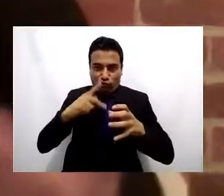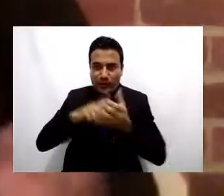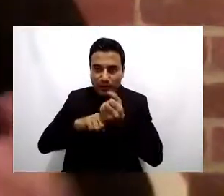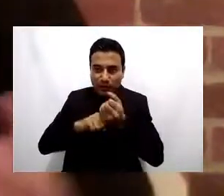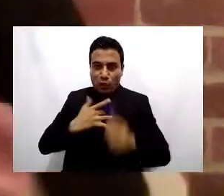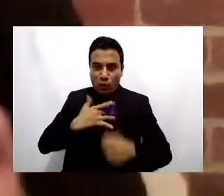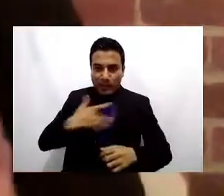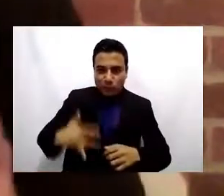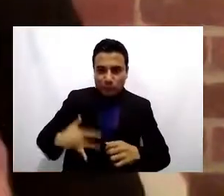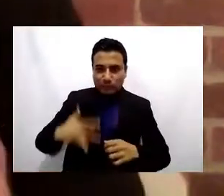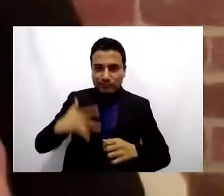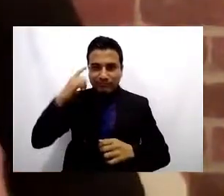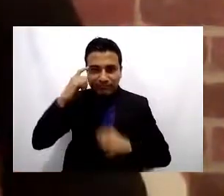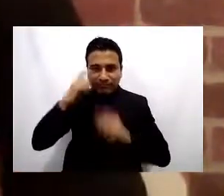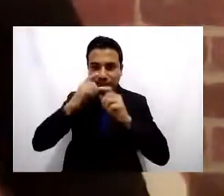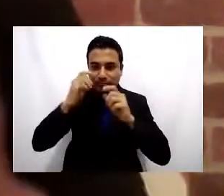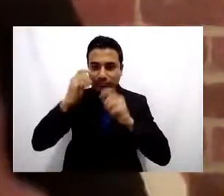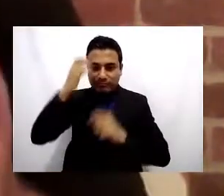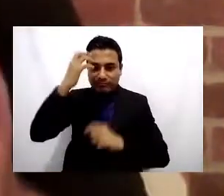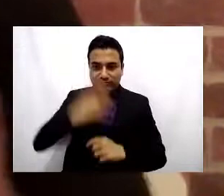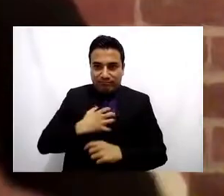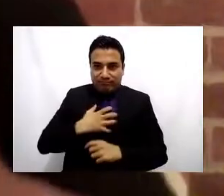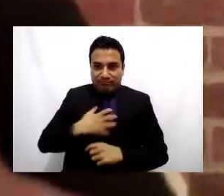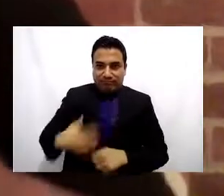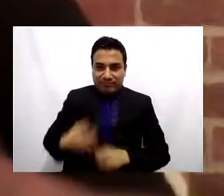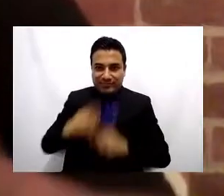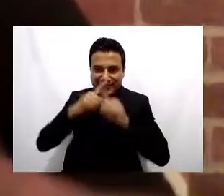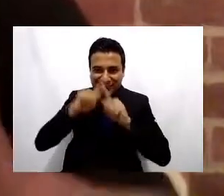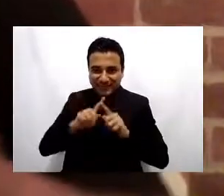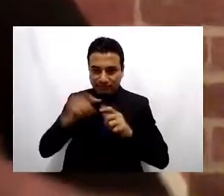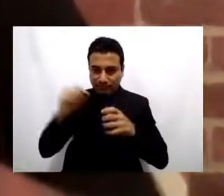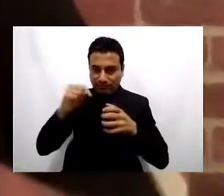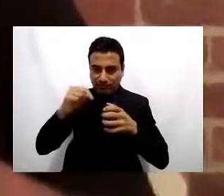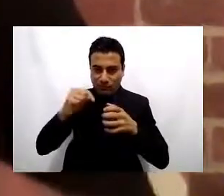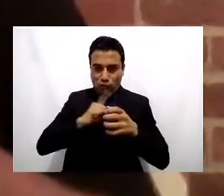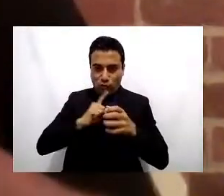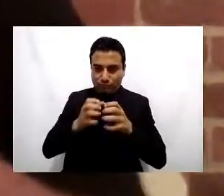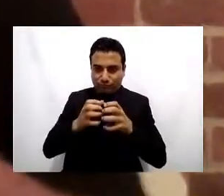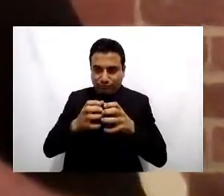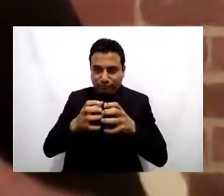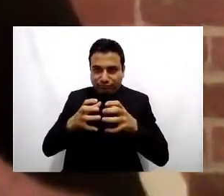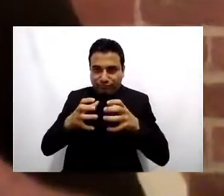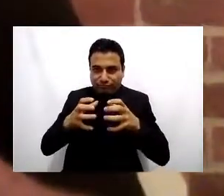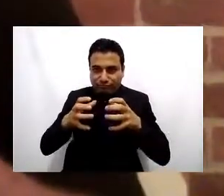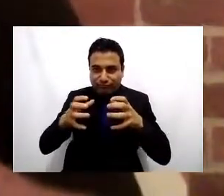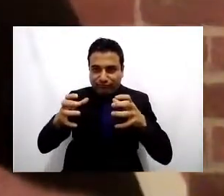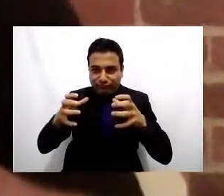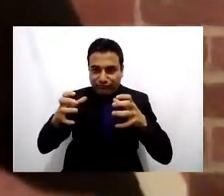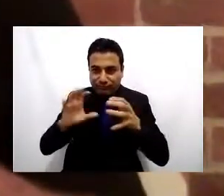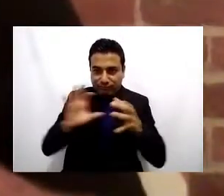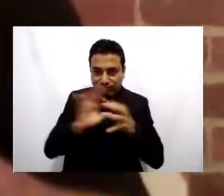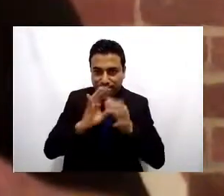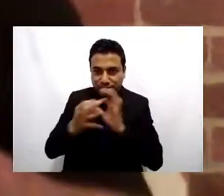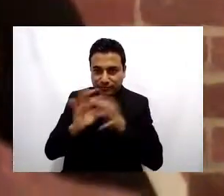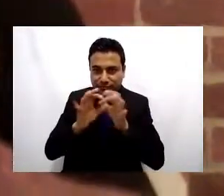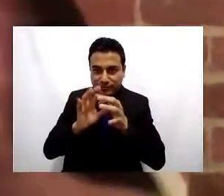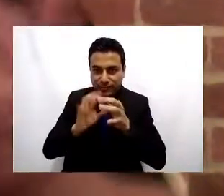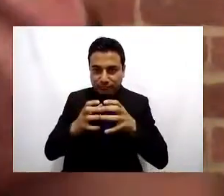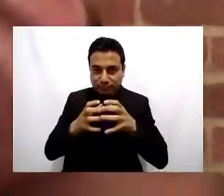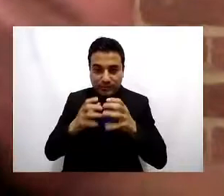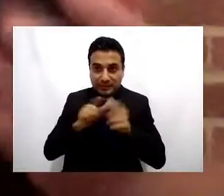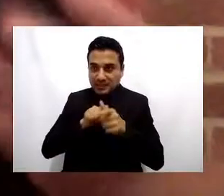los pone a funcionar en una interrelación sana, en tanto le permite seguir creciendo